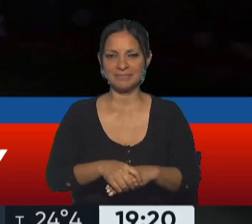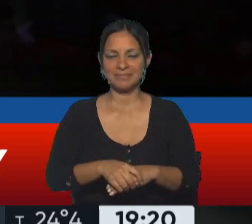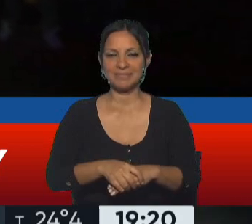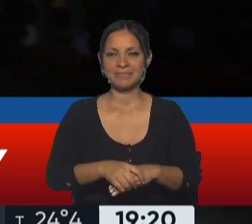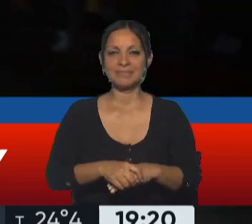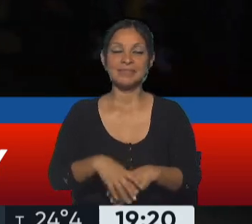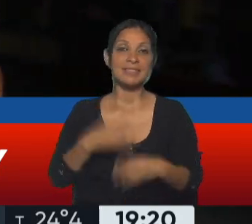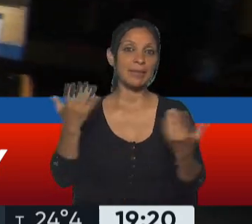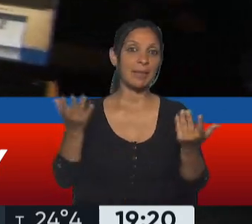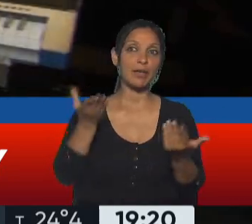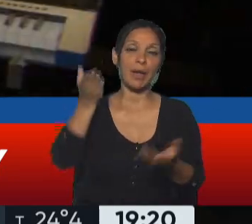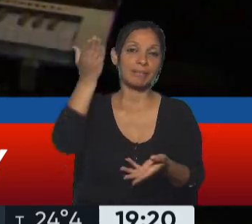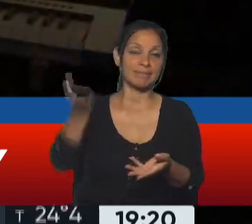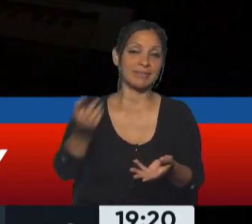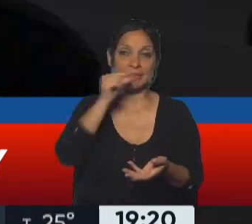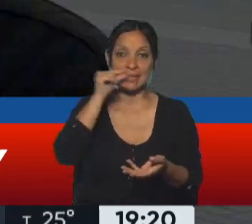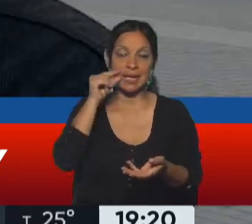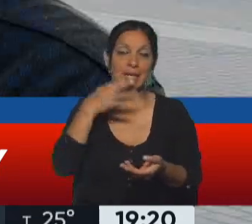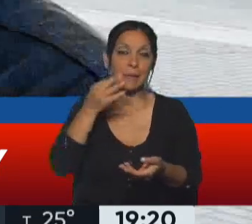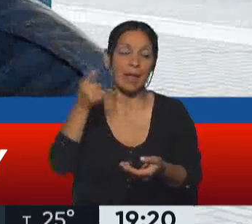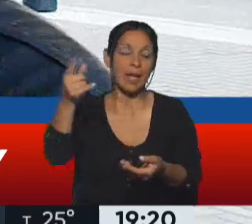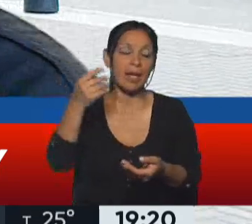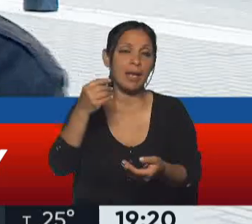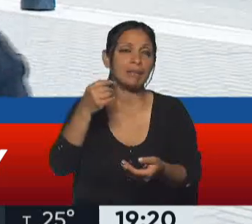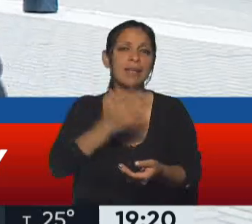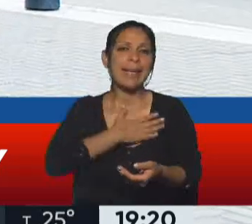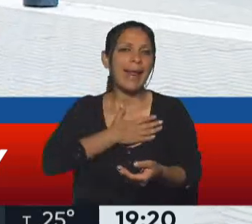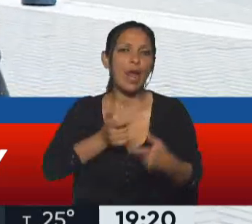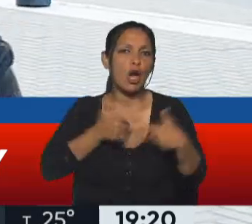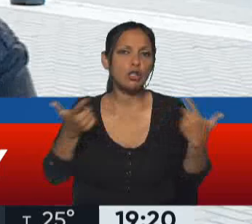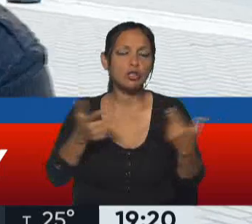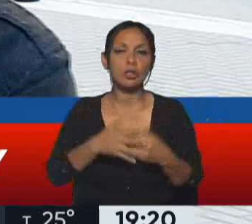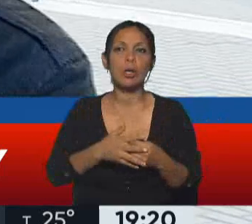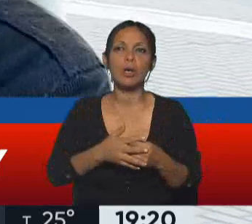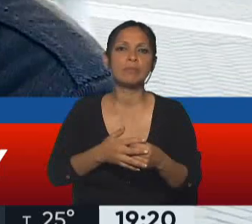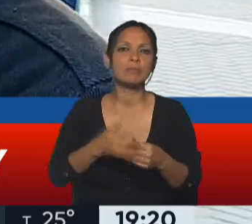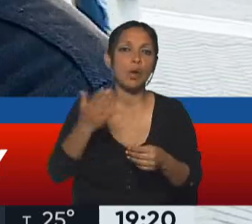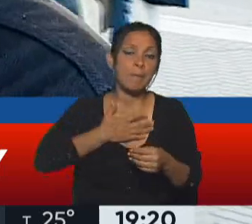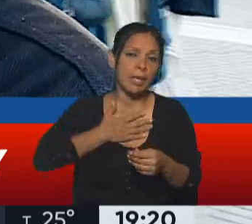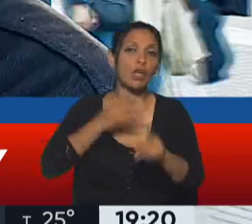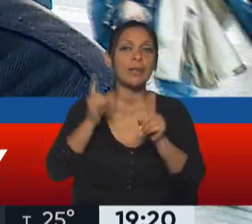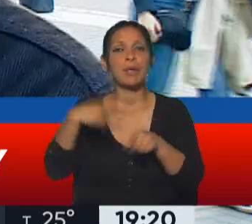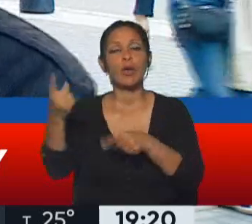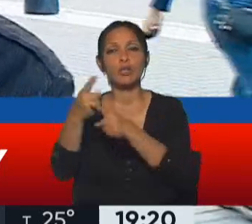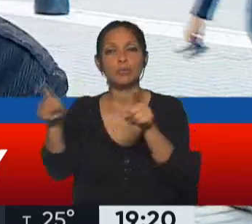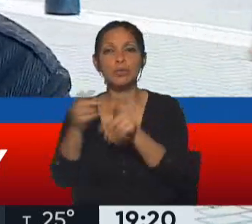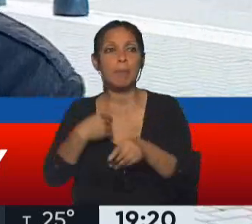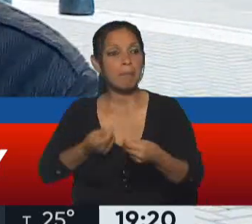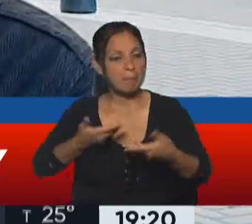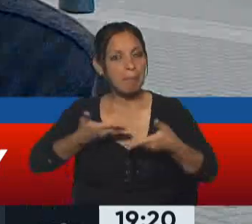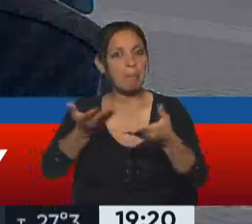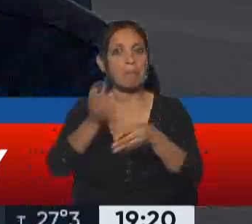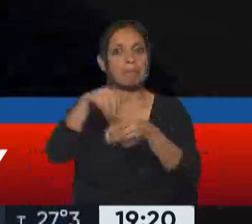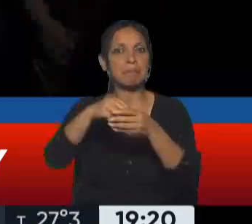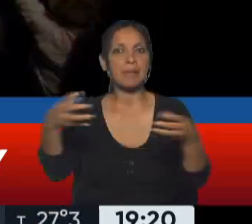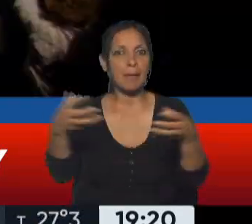tan bueno, tan generoso conmigo y con tantos músicos, me dio la posibilidad de entrar a su banda. Era